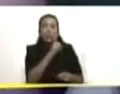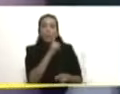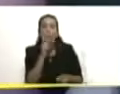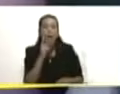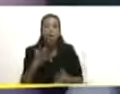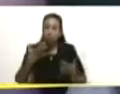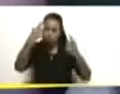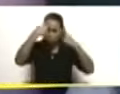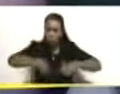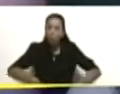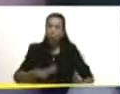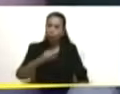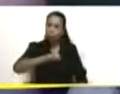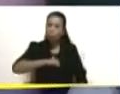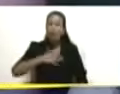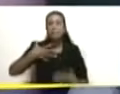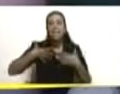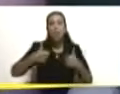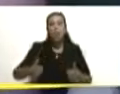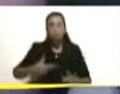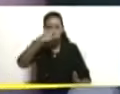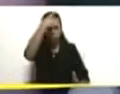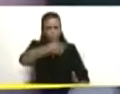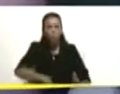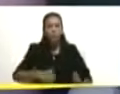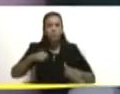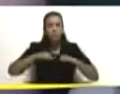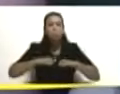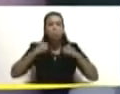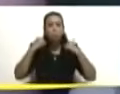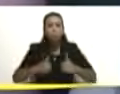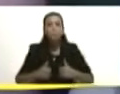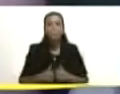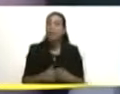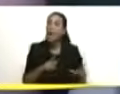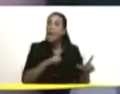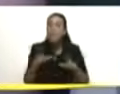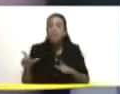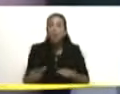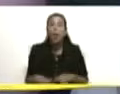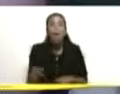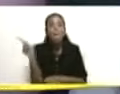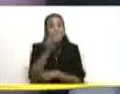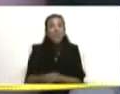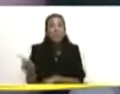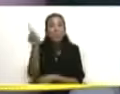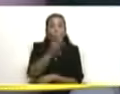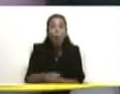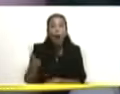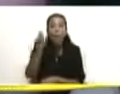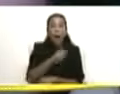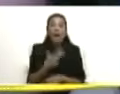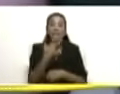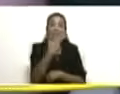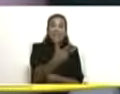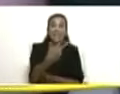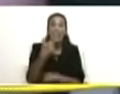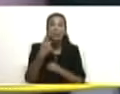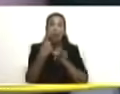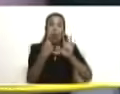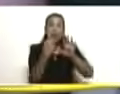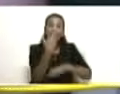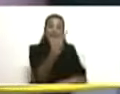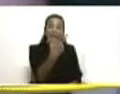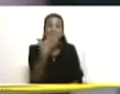Soy Saludable, pero integralmente hablando. Y es por eso que se activarán mensualmente en los 335